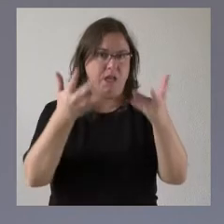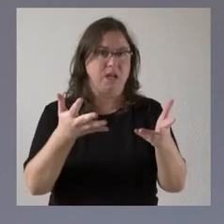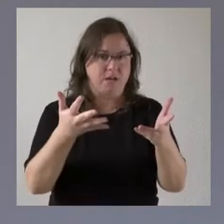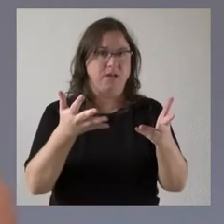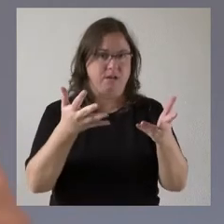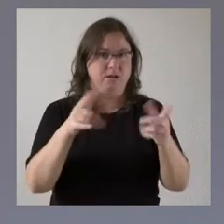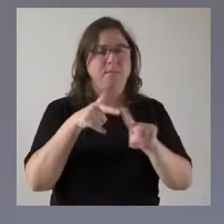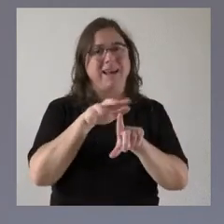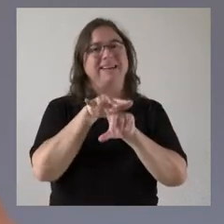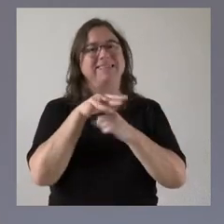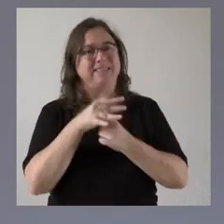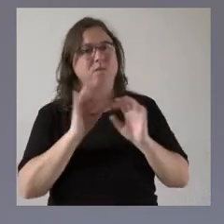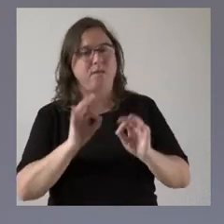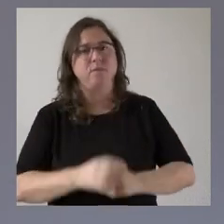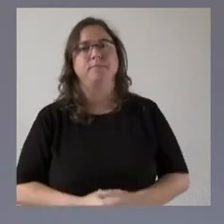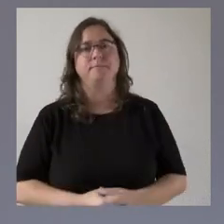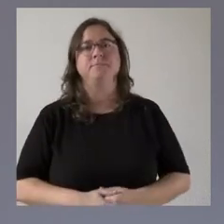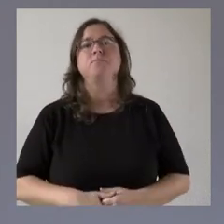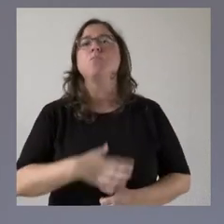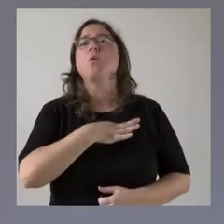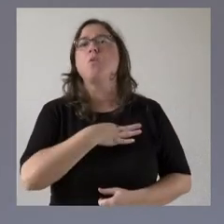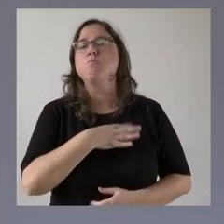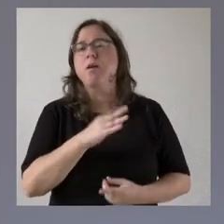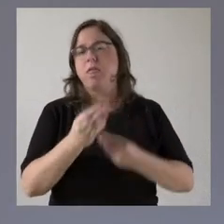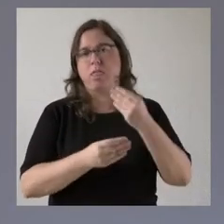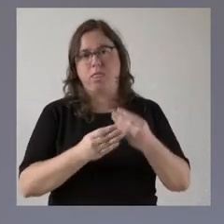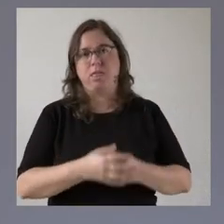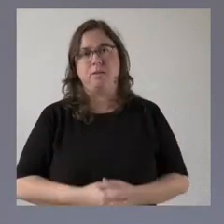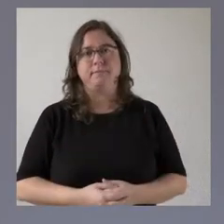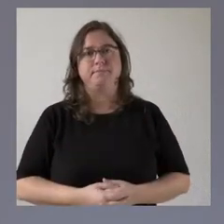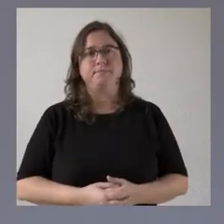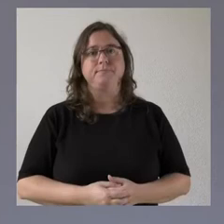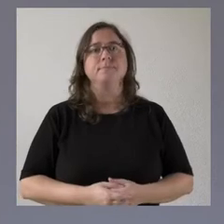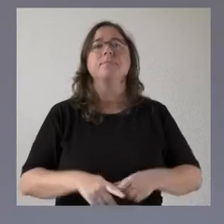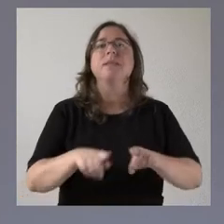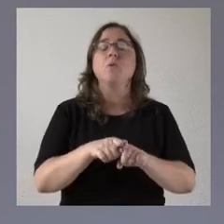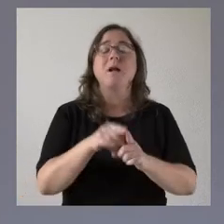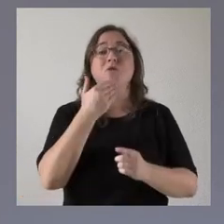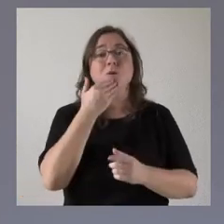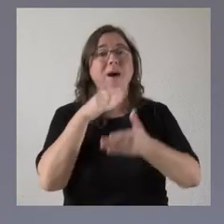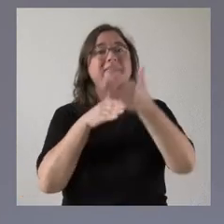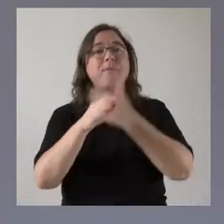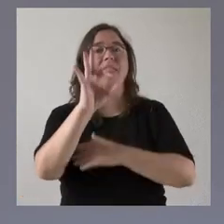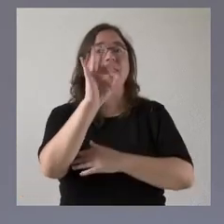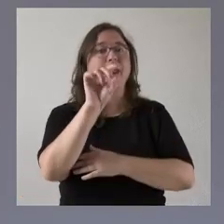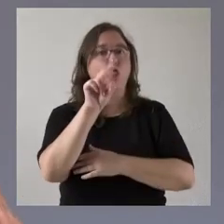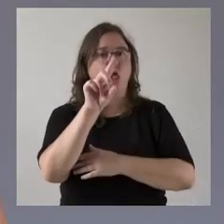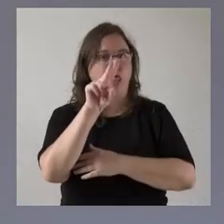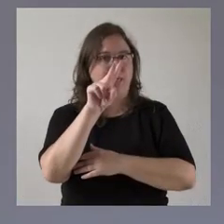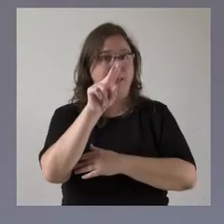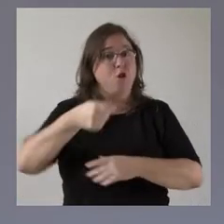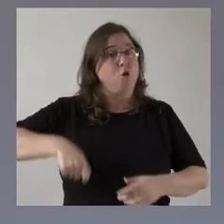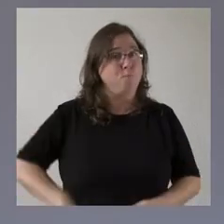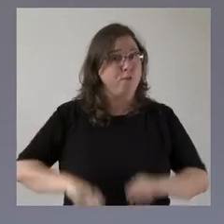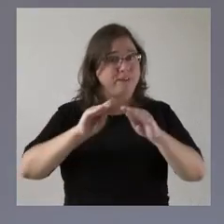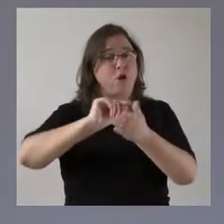esa situación que pueden estar atravesando es a través del 012 a través de Los profesionales tanto